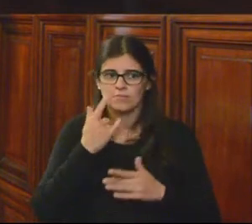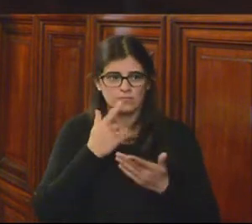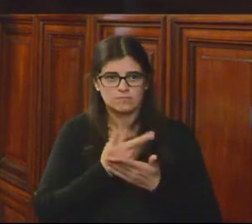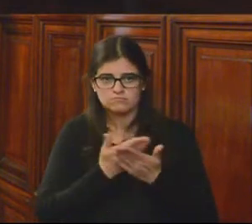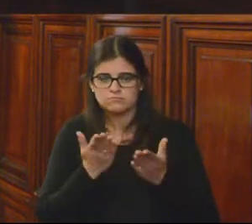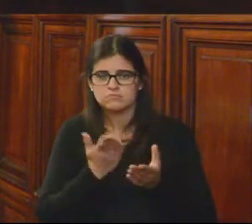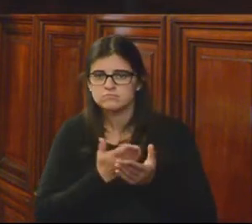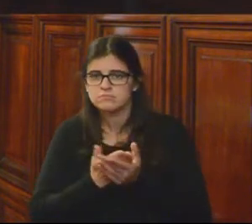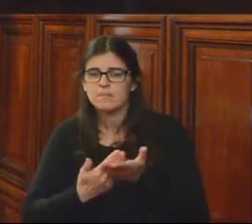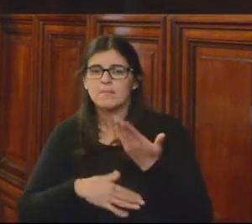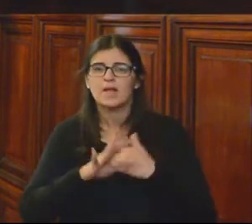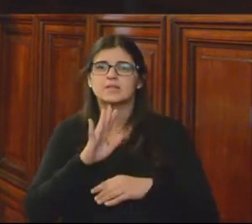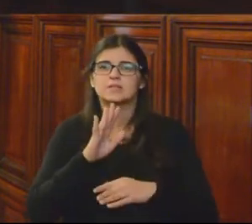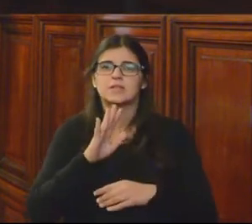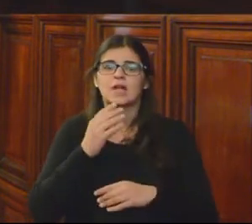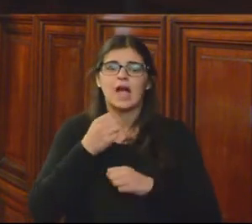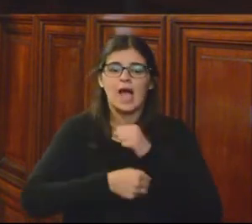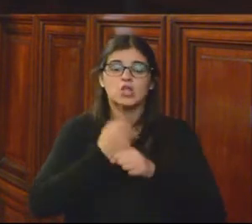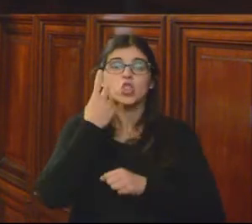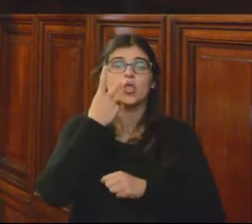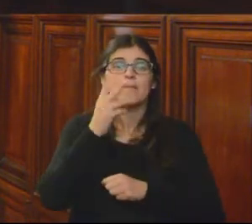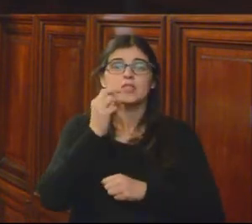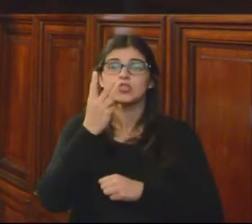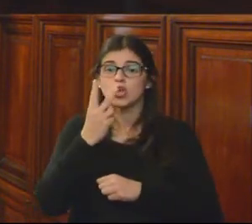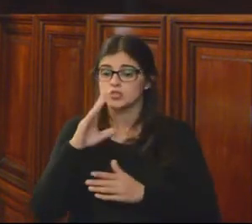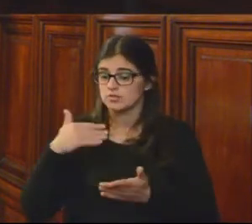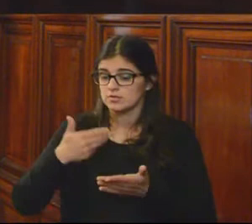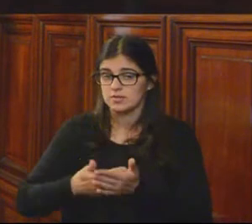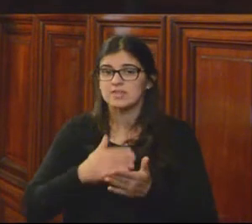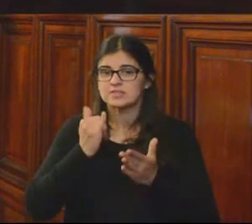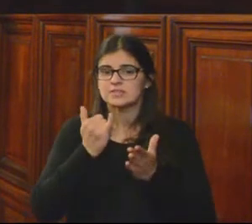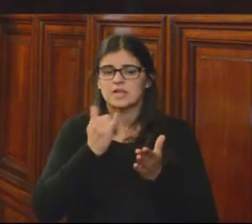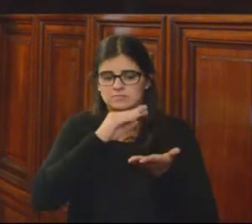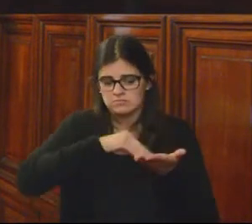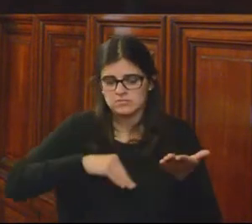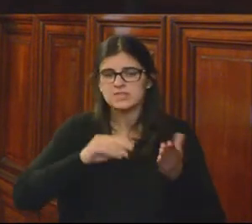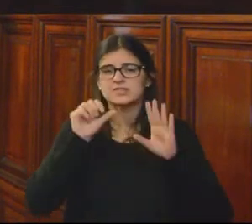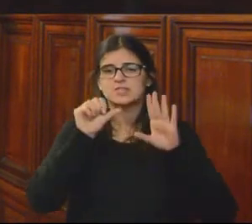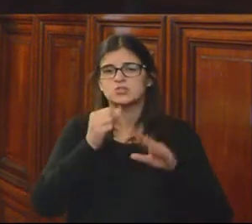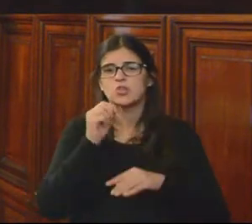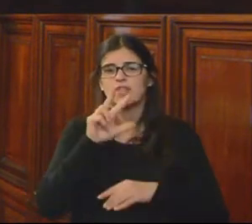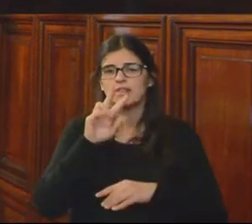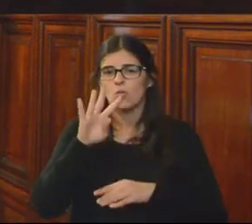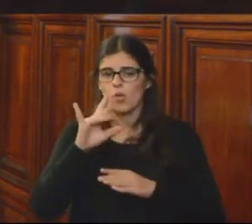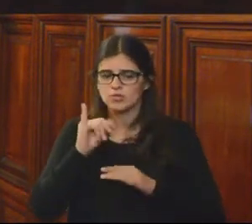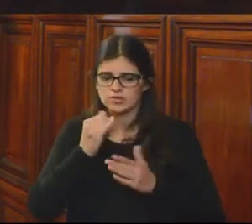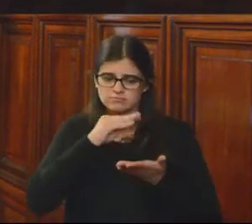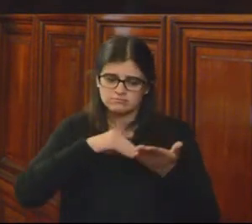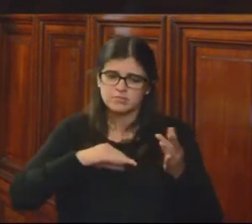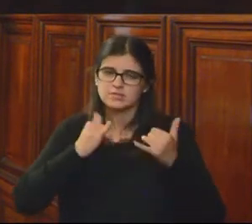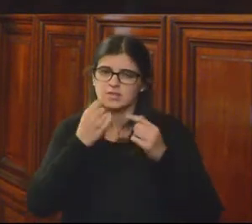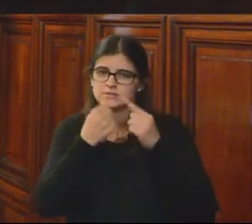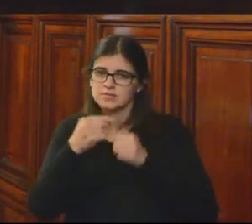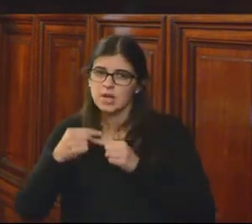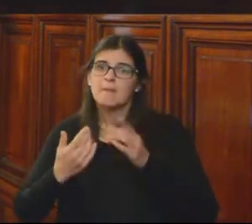desde el año 2002. Hemos documentado 634 casos,